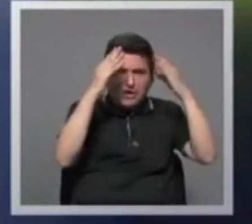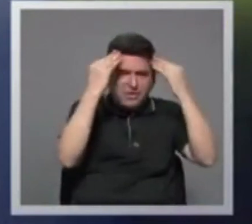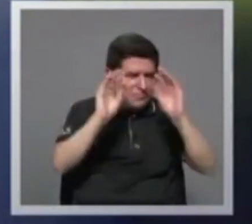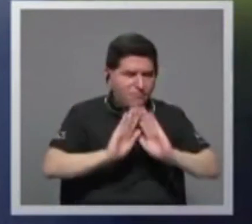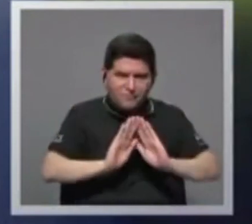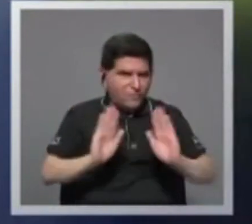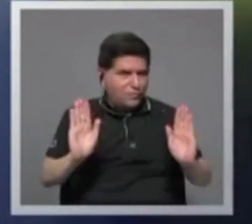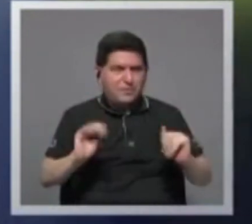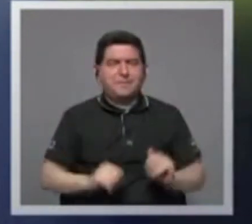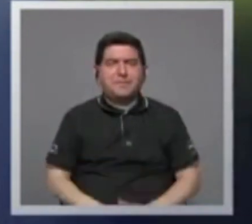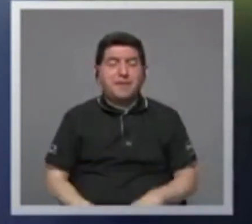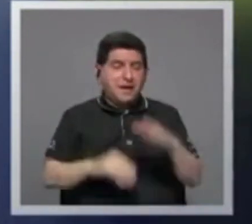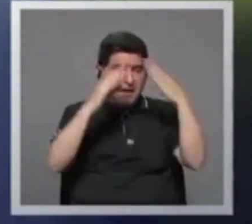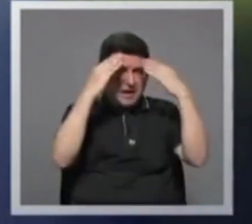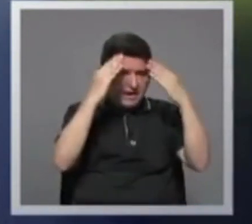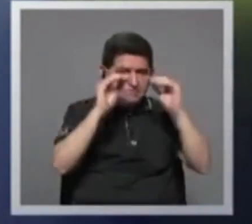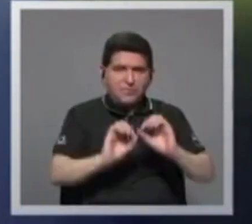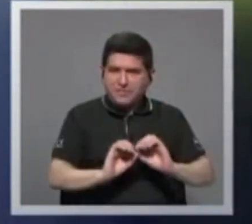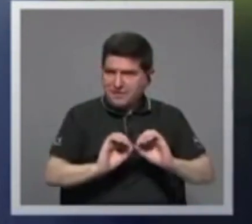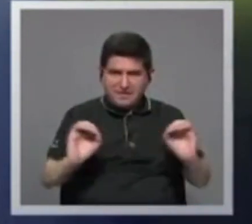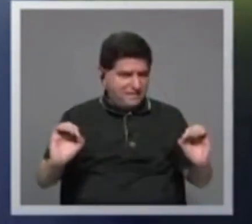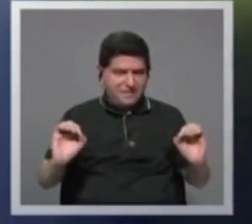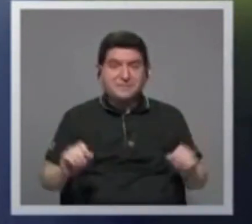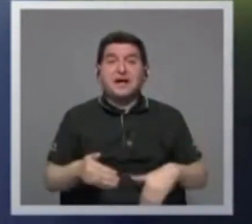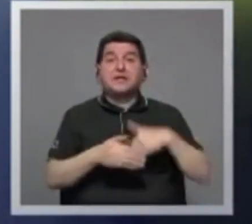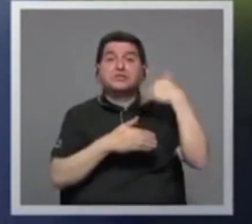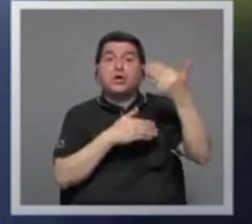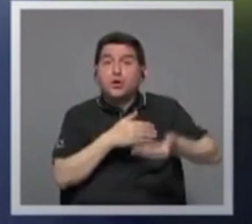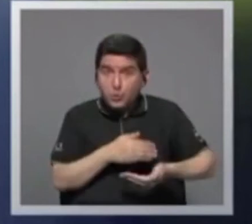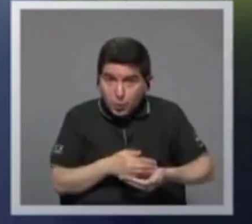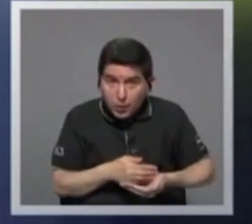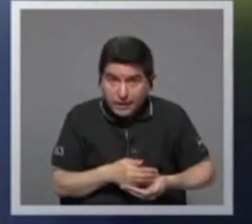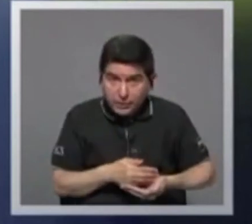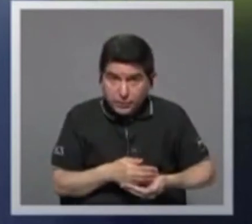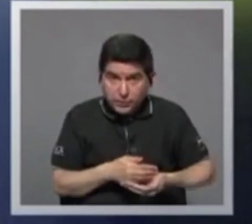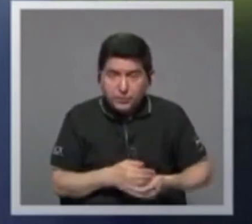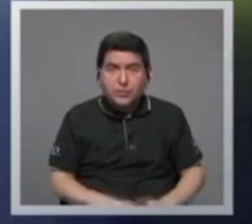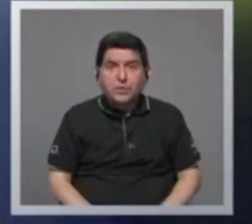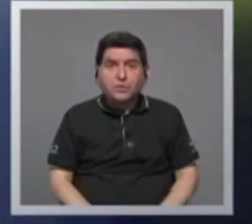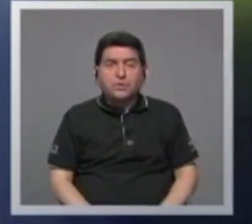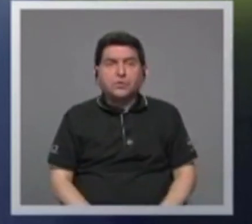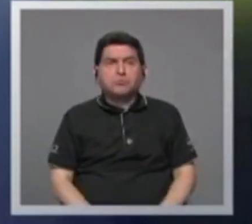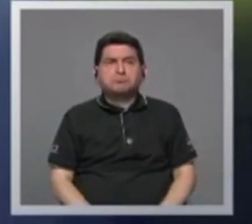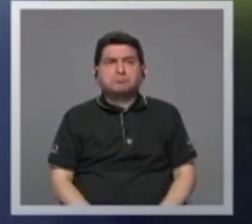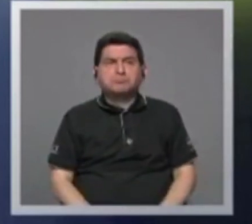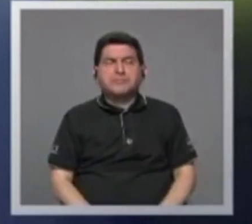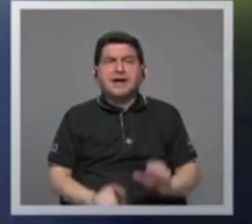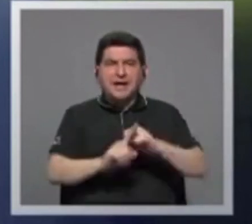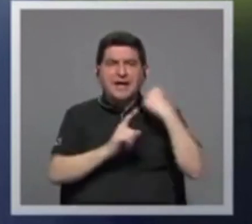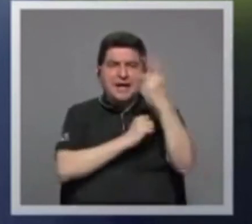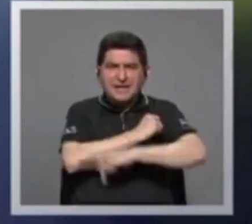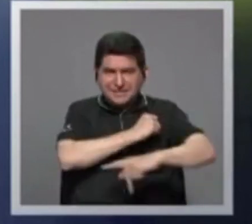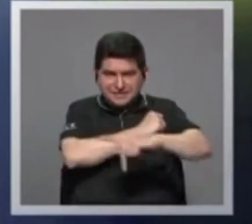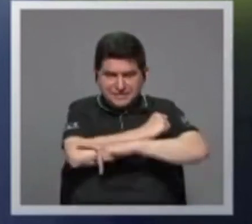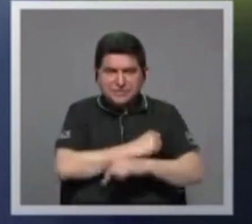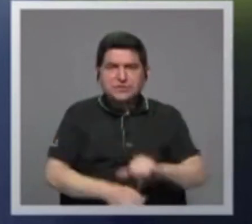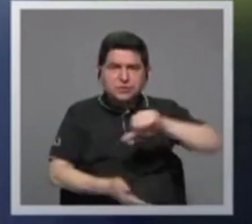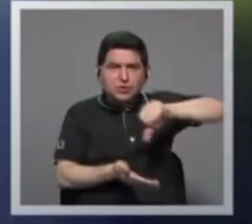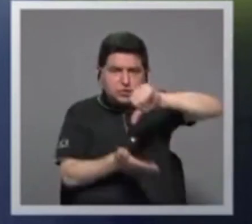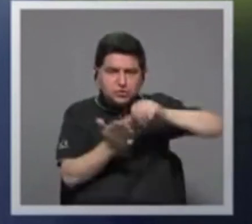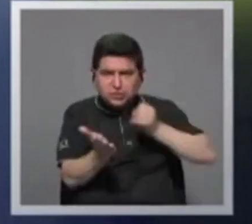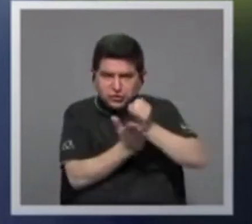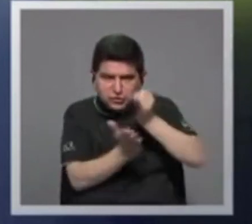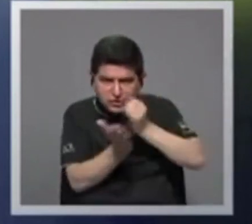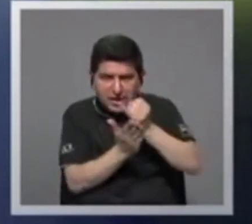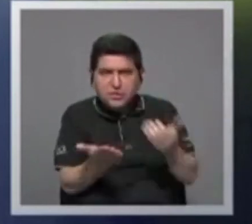era un informe y el informe era el Estado de la Nación. Después se le fue creando al Estado de la Nación como centro de